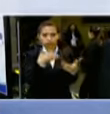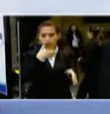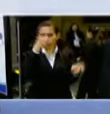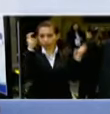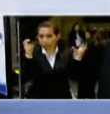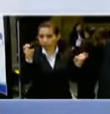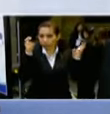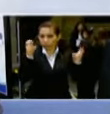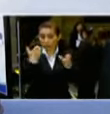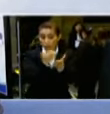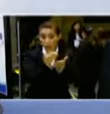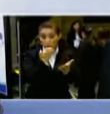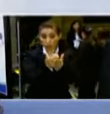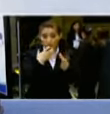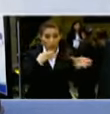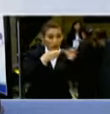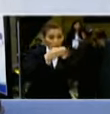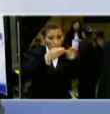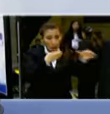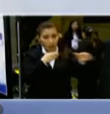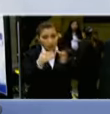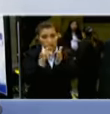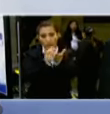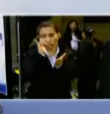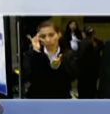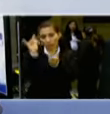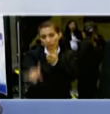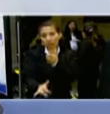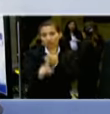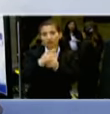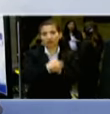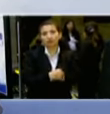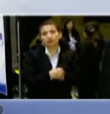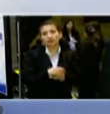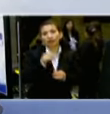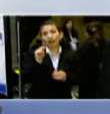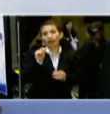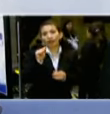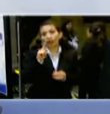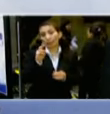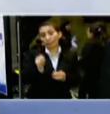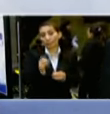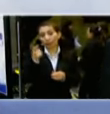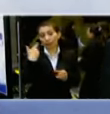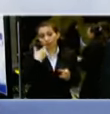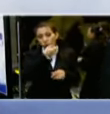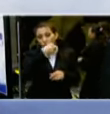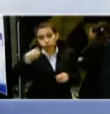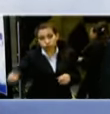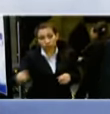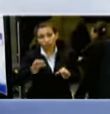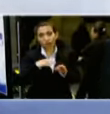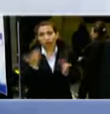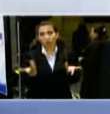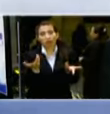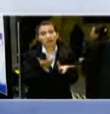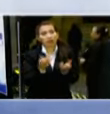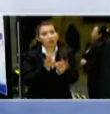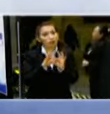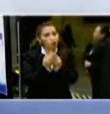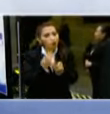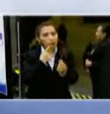tema económico comercial, gracias al Telecán, ordenó la relación, funcionan los mecanismos